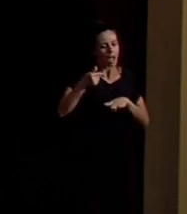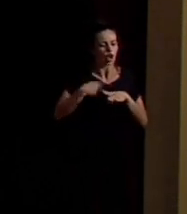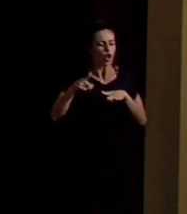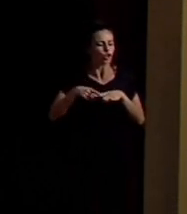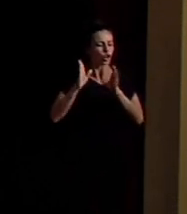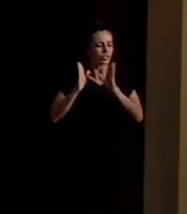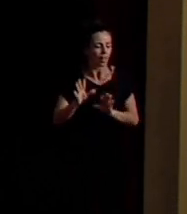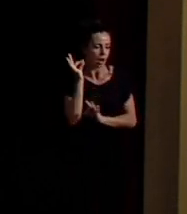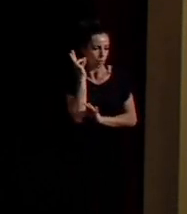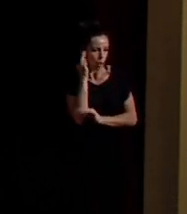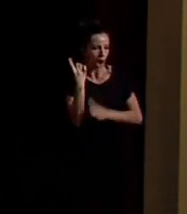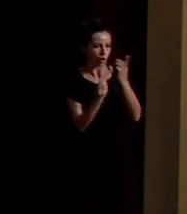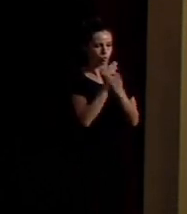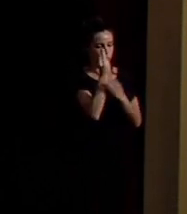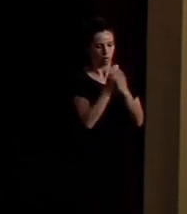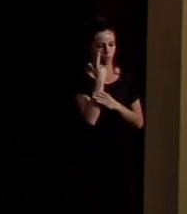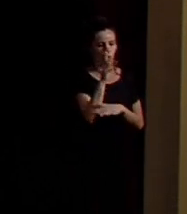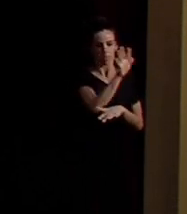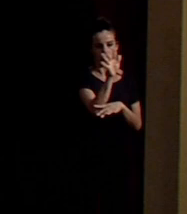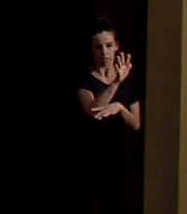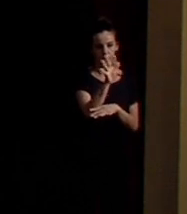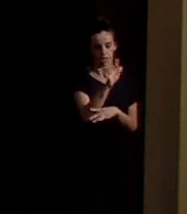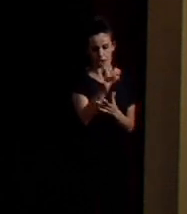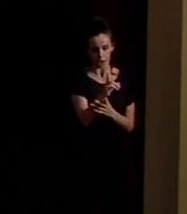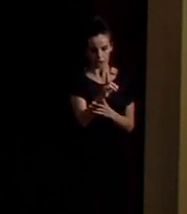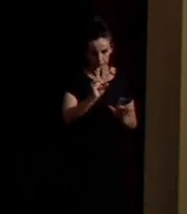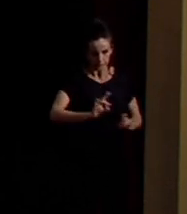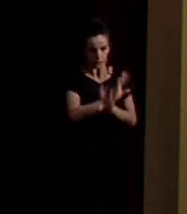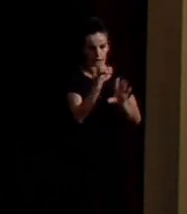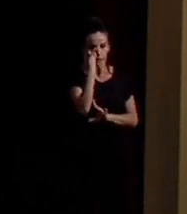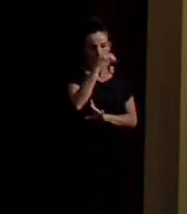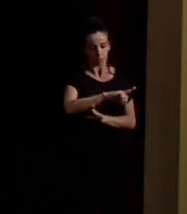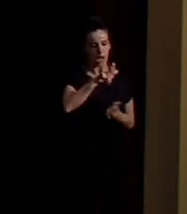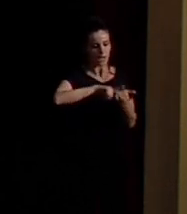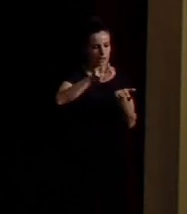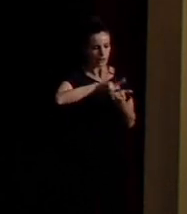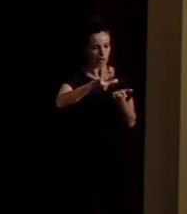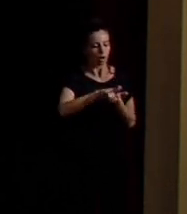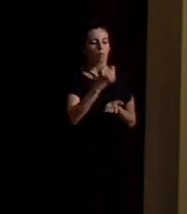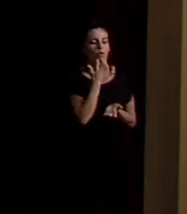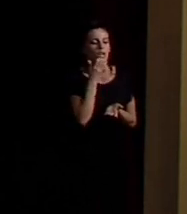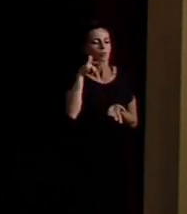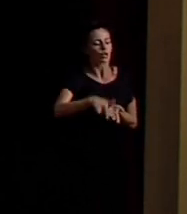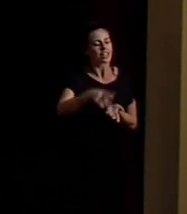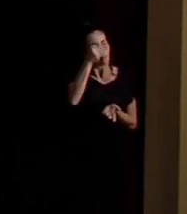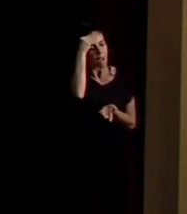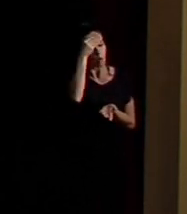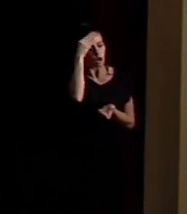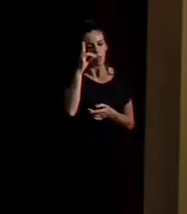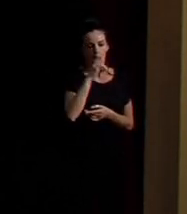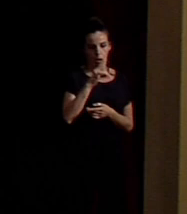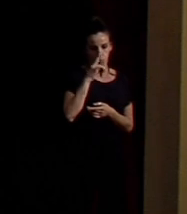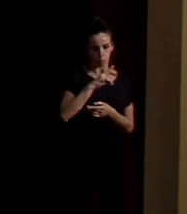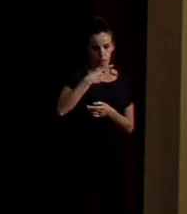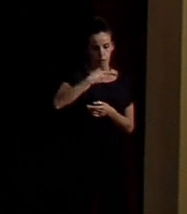productos cinematográficos y por supuesto también literarios, ¿no?, como esa Memoria de las putas de García Márquez. Os